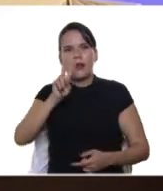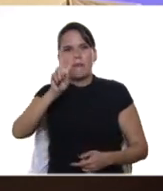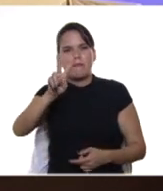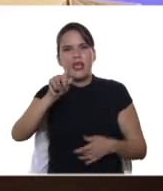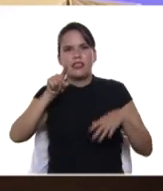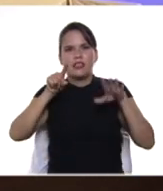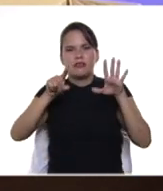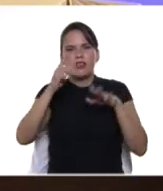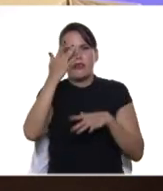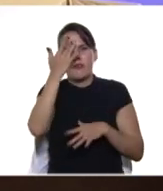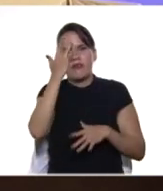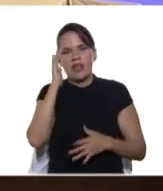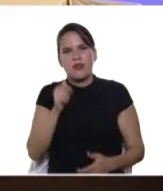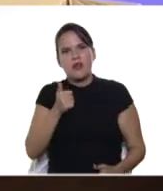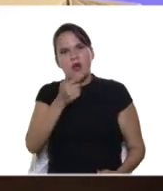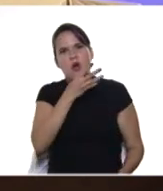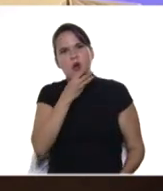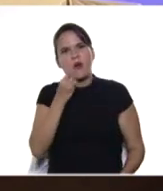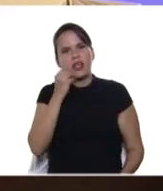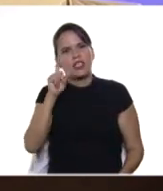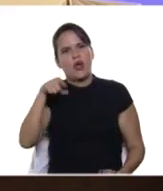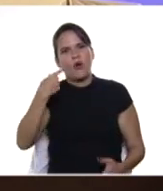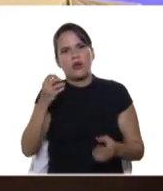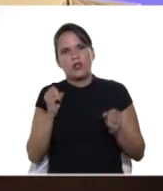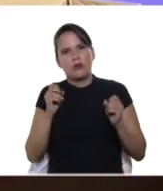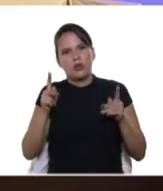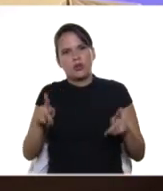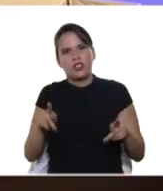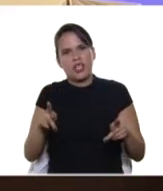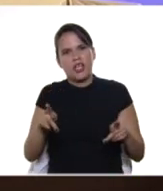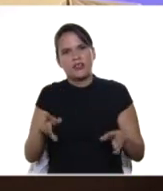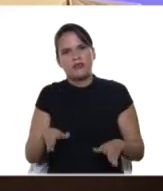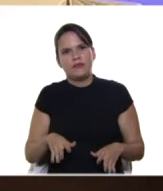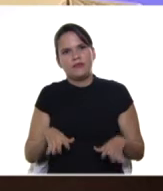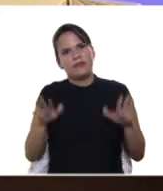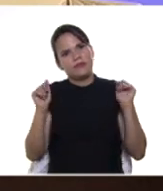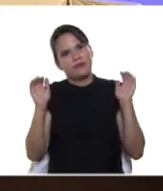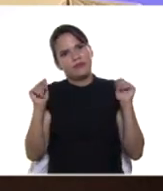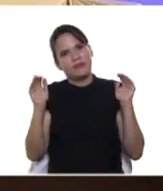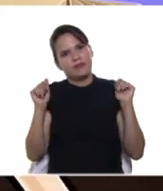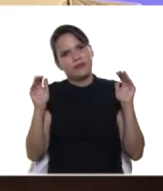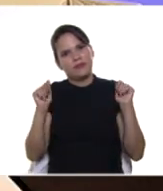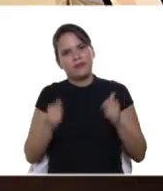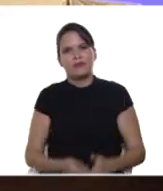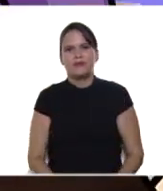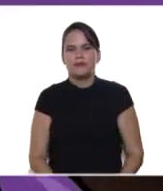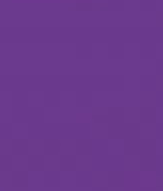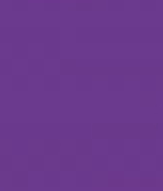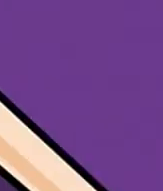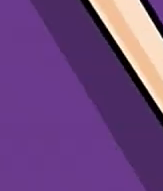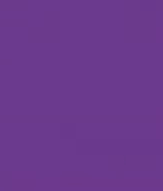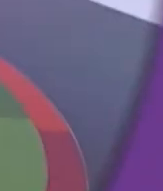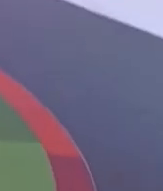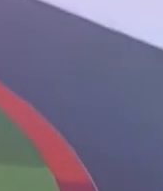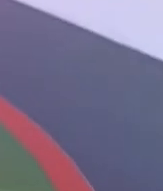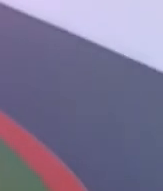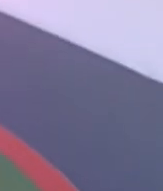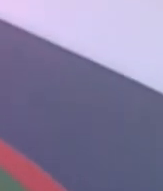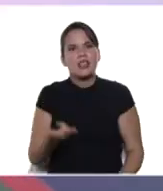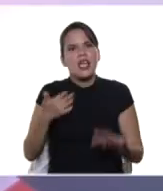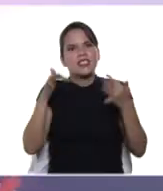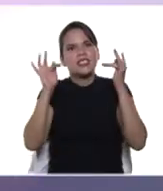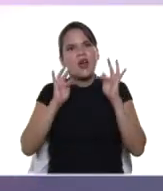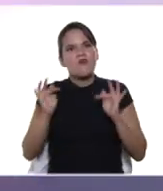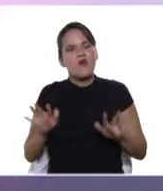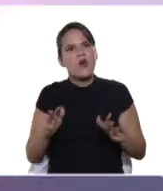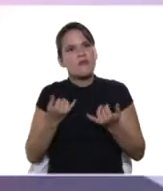febrero. Muy bien, jóvenes, hasta una nueva oportunidad. Muchas bendiciones. Chao. De esta